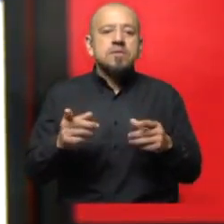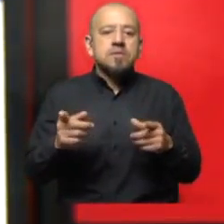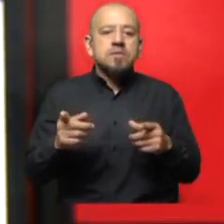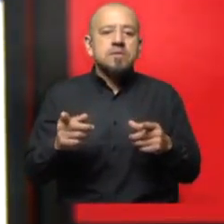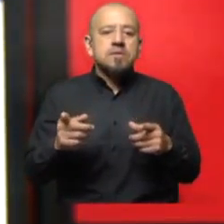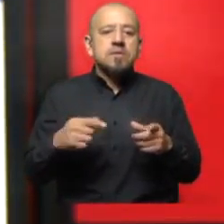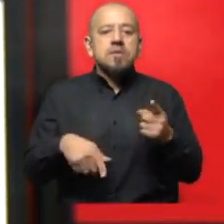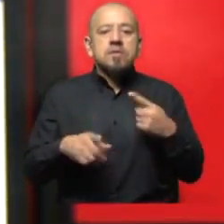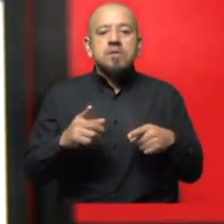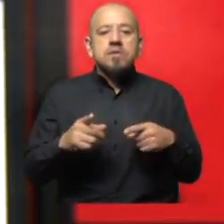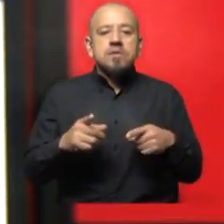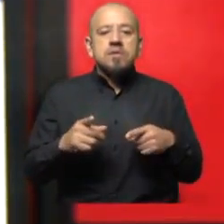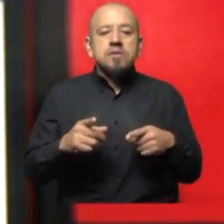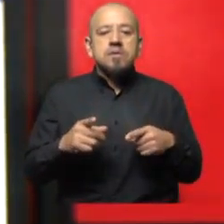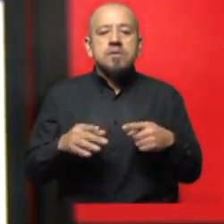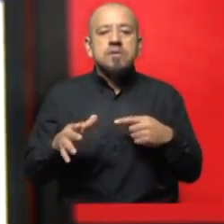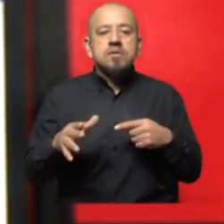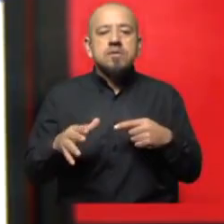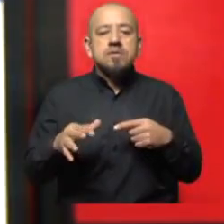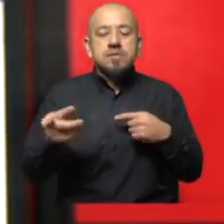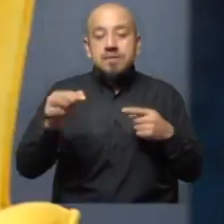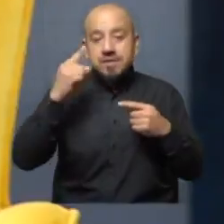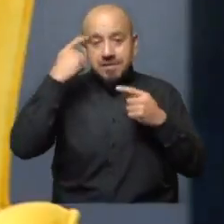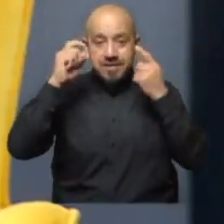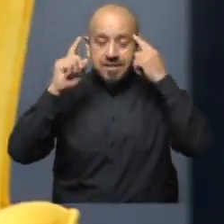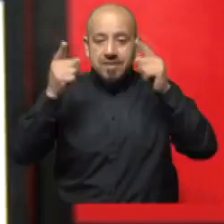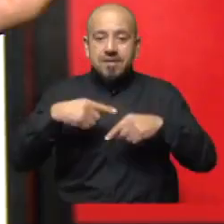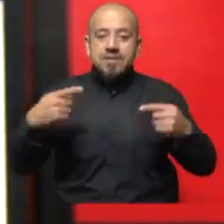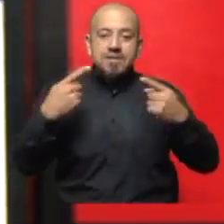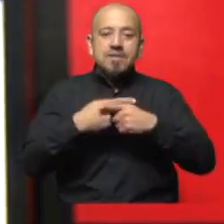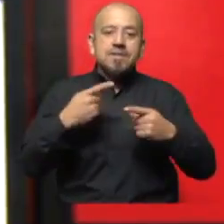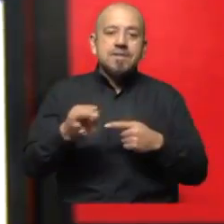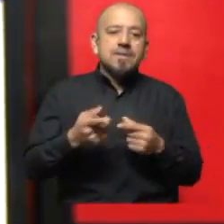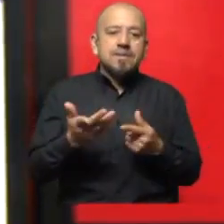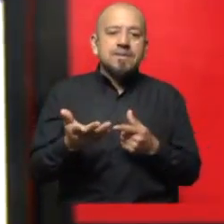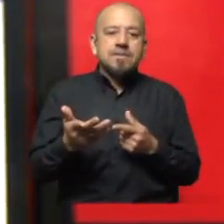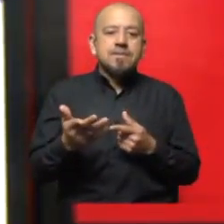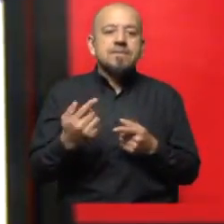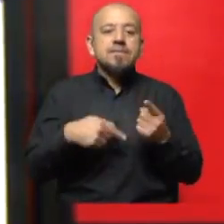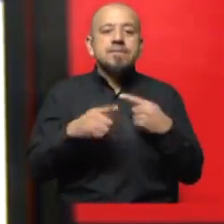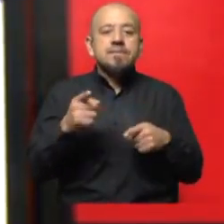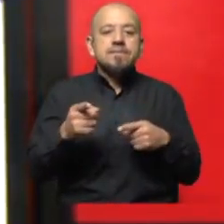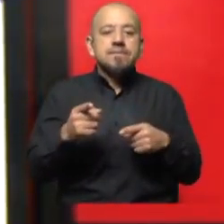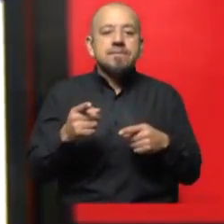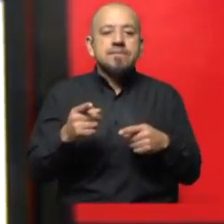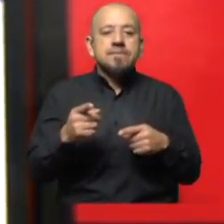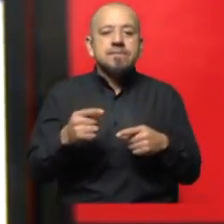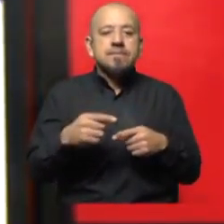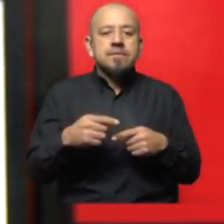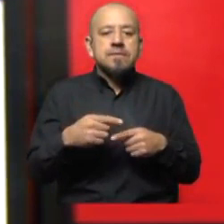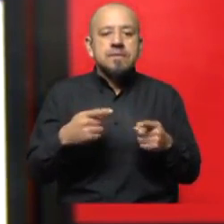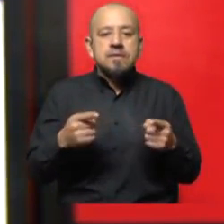como que las ideas se cruzaban que una cosa a mí